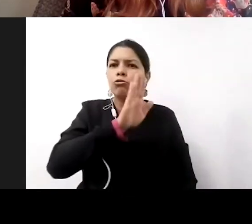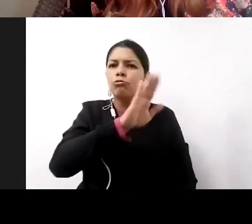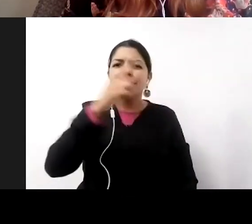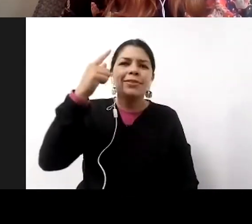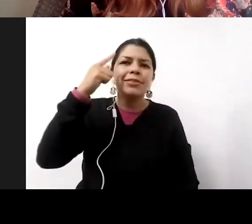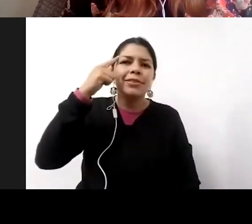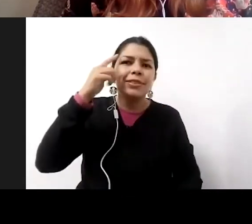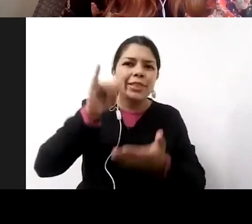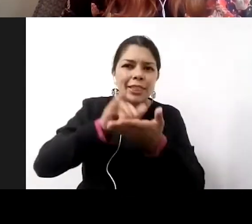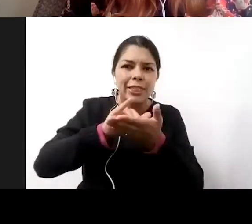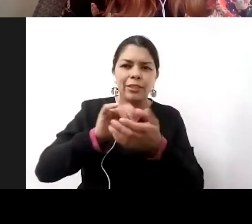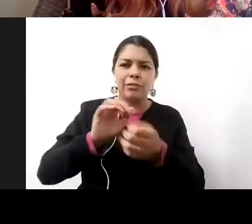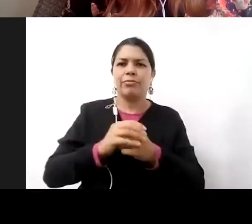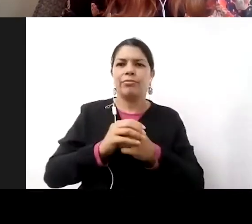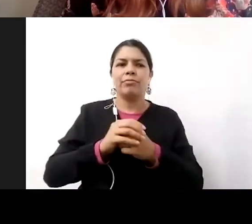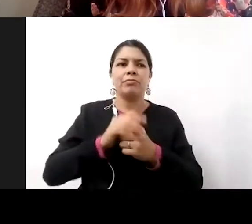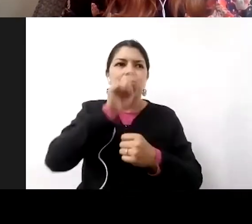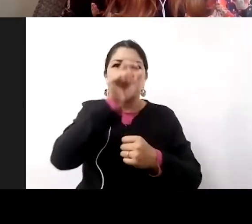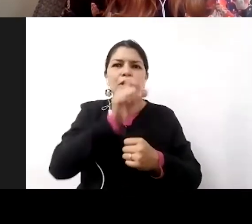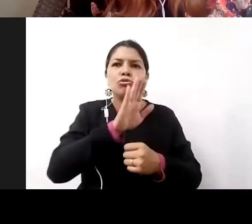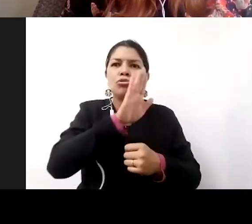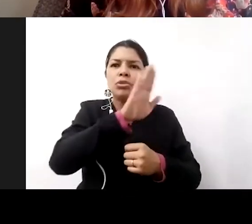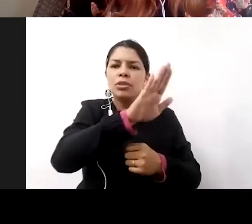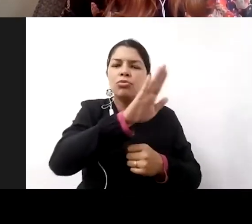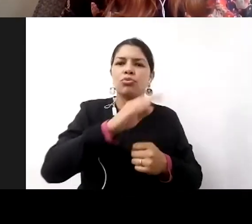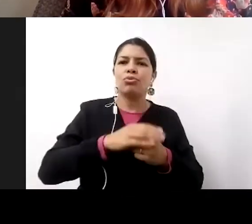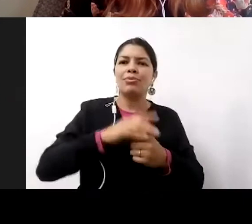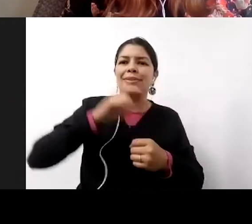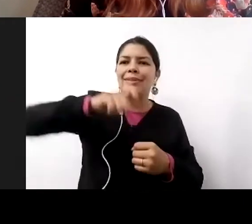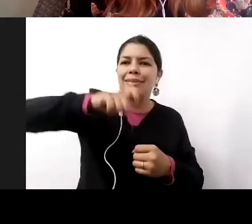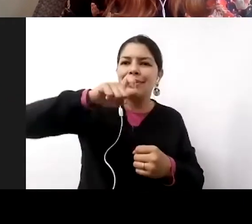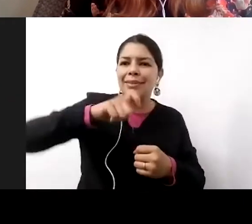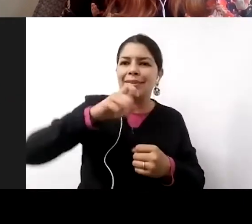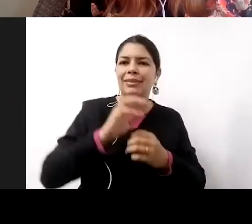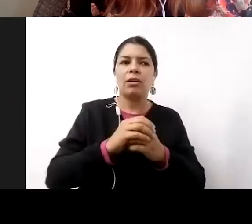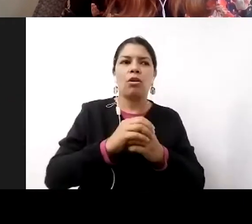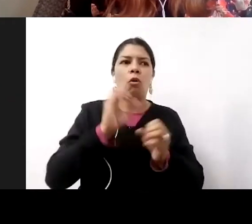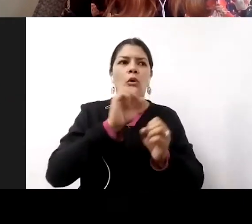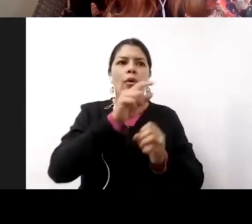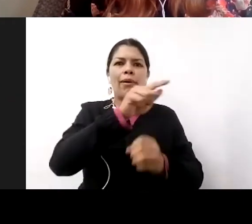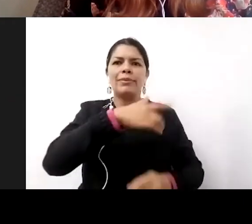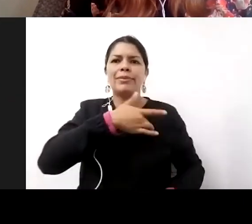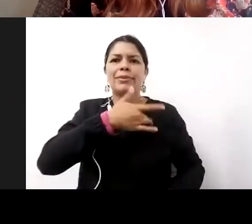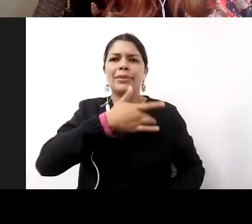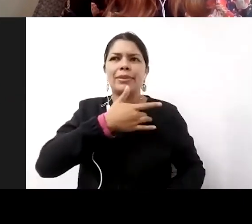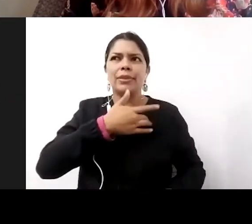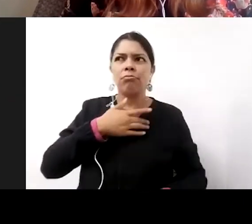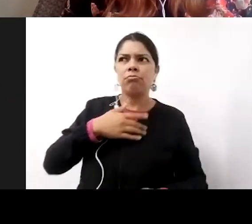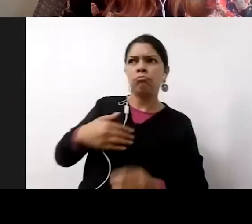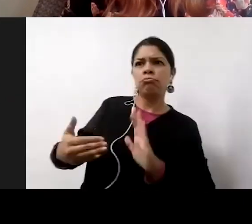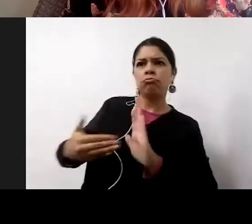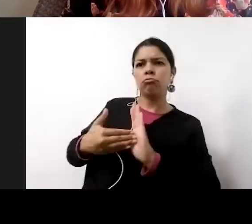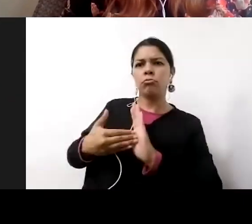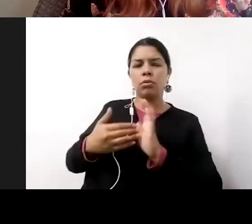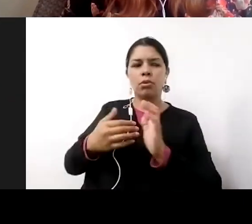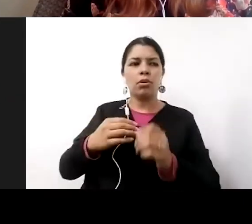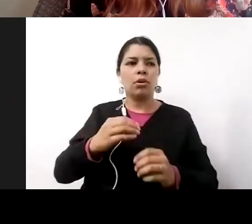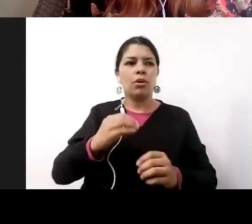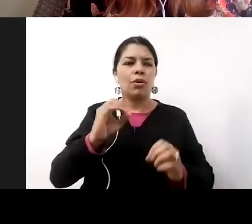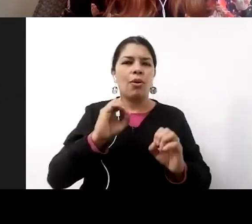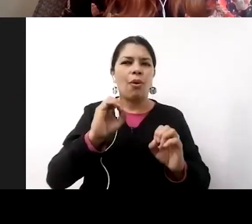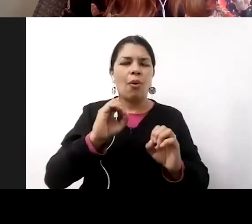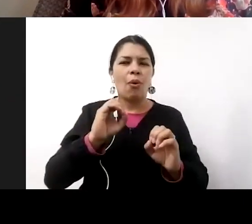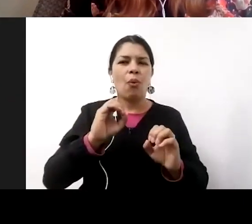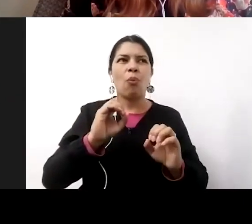están siendo atendidas o que se ven como una amenaza, o no es lo mismo que ver el